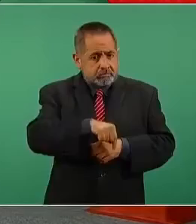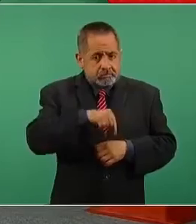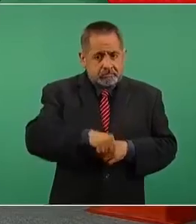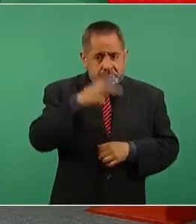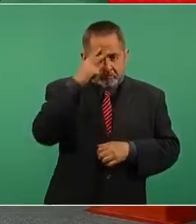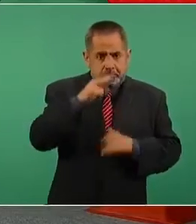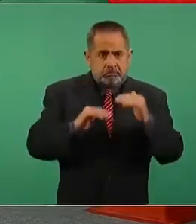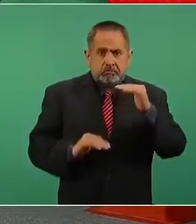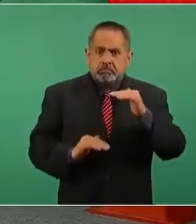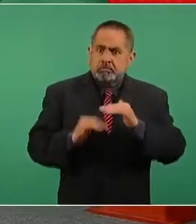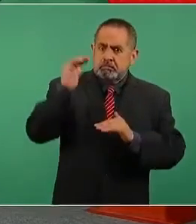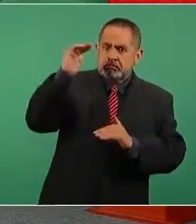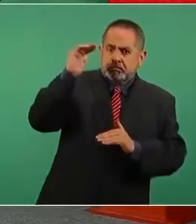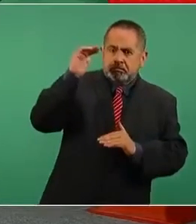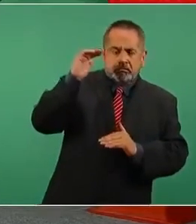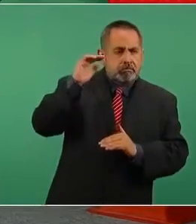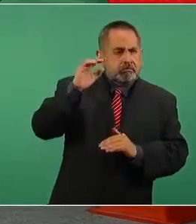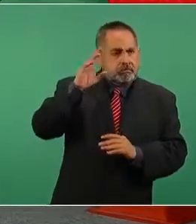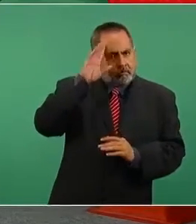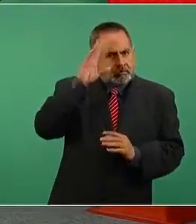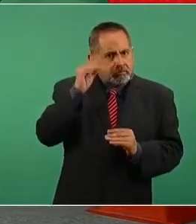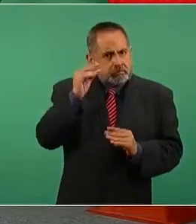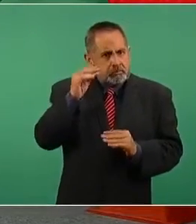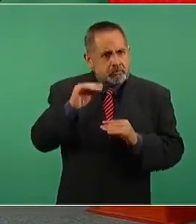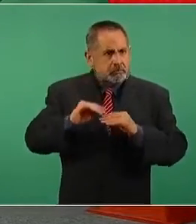aquí tu margen de utilidad